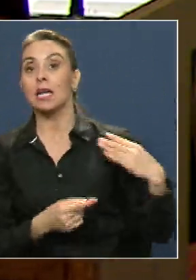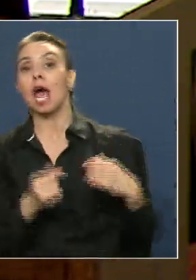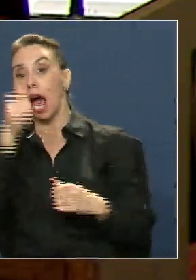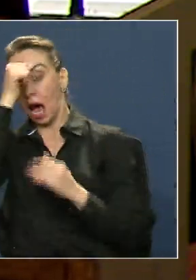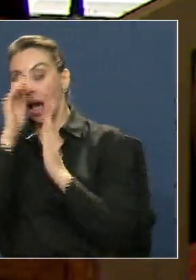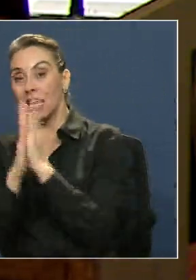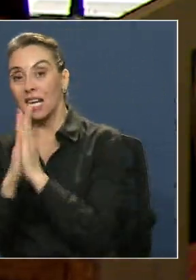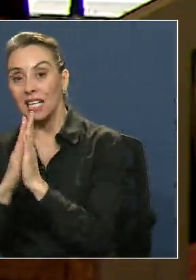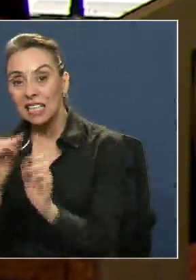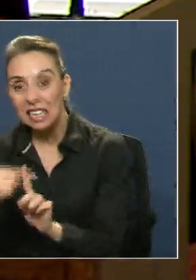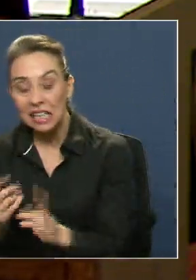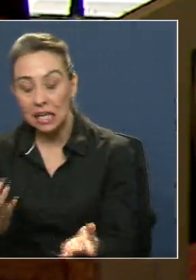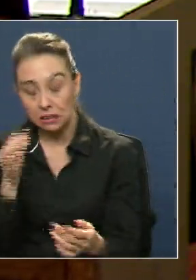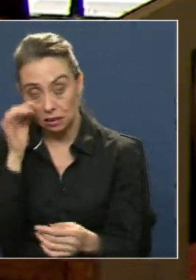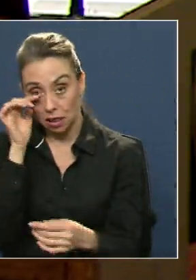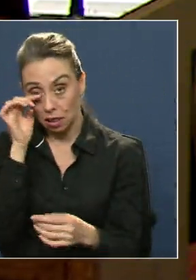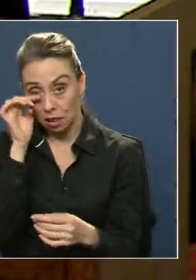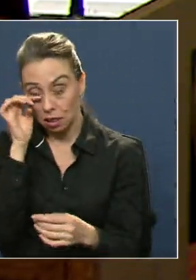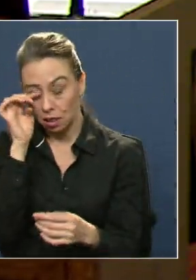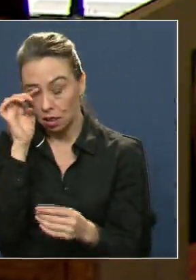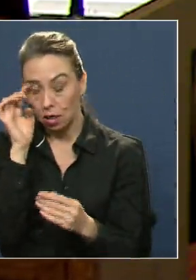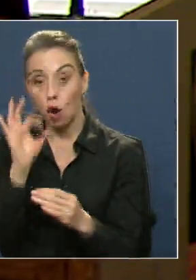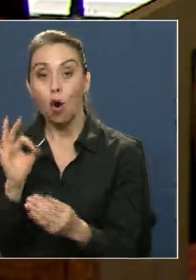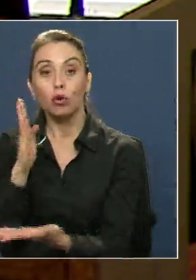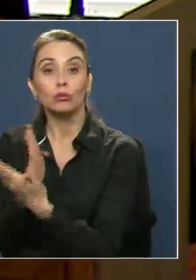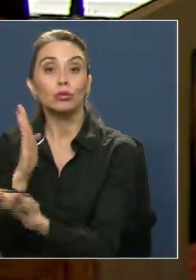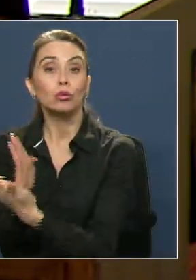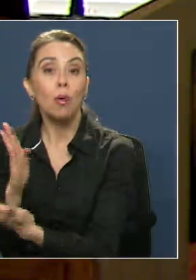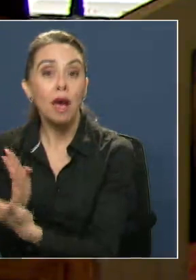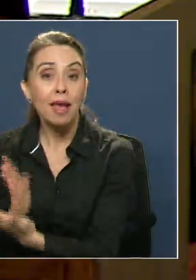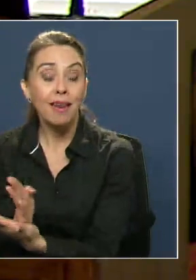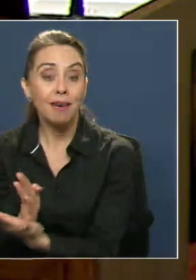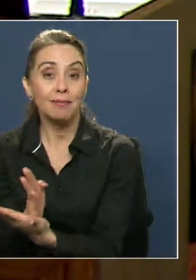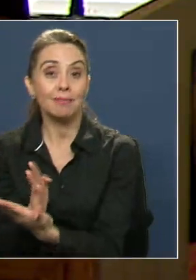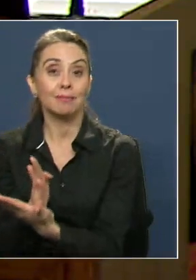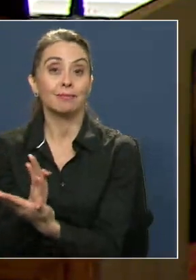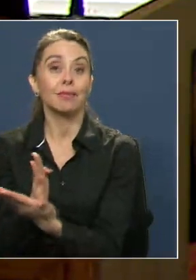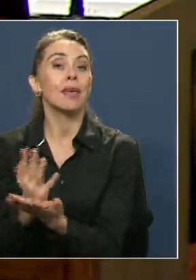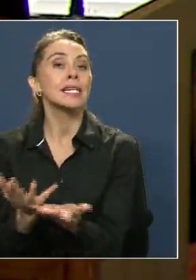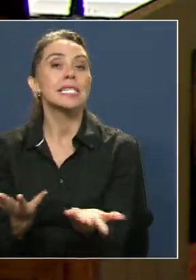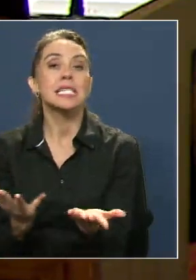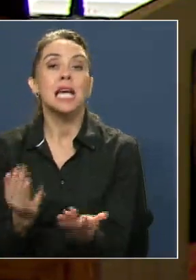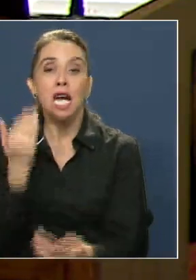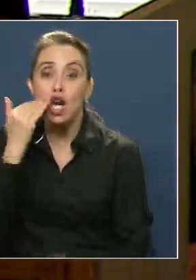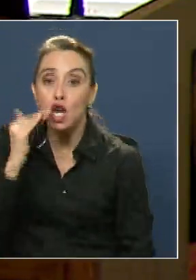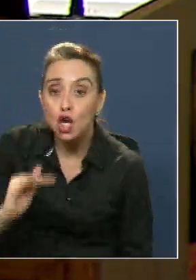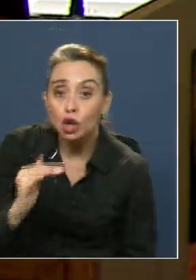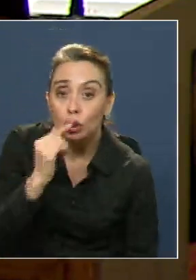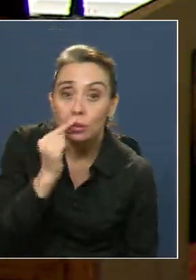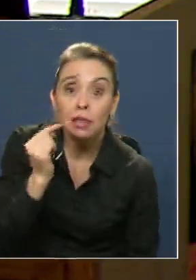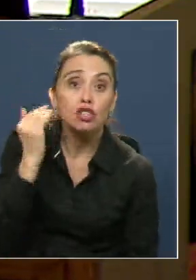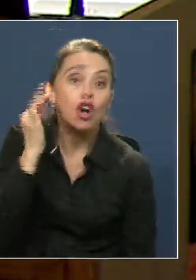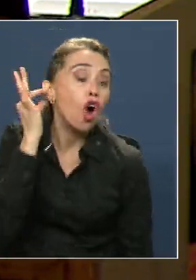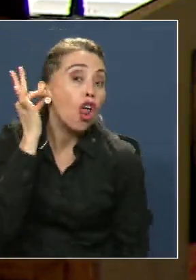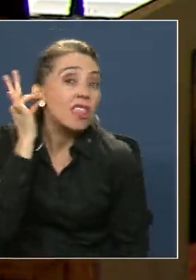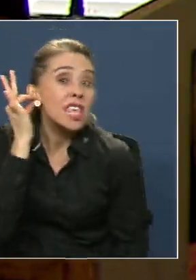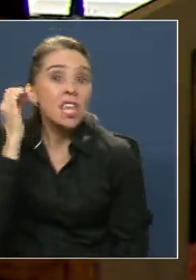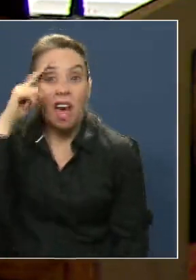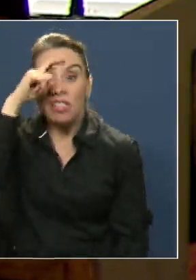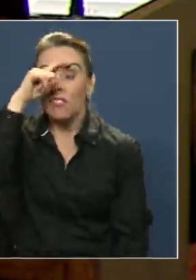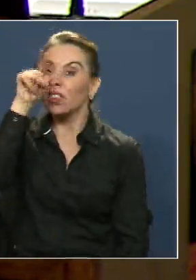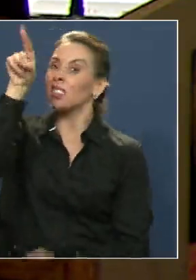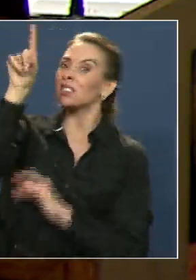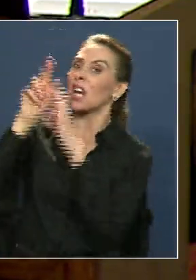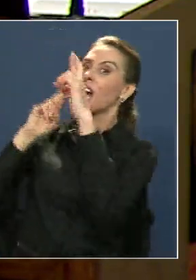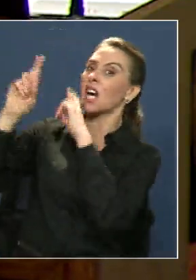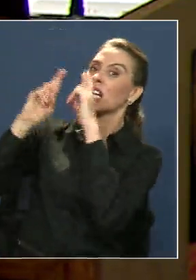iglesia, en establecimientos educacionales. Por lo tanto, es muy difícil para un niño y niña comprender que esa relación,